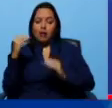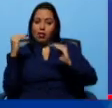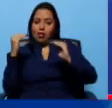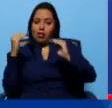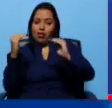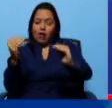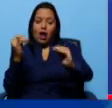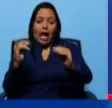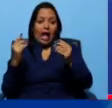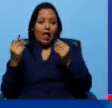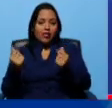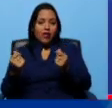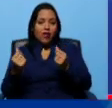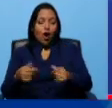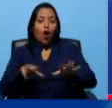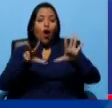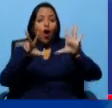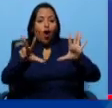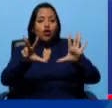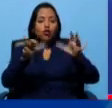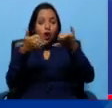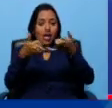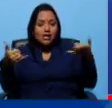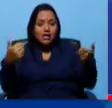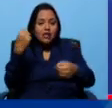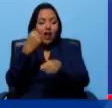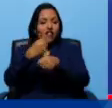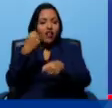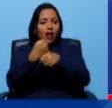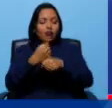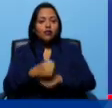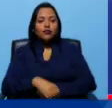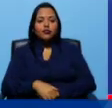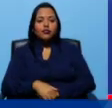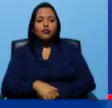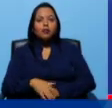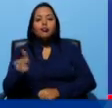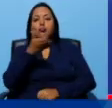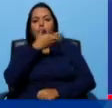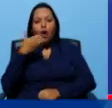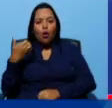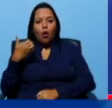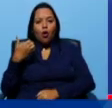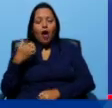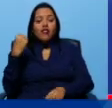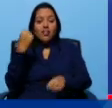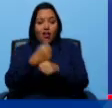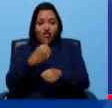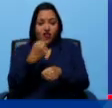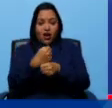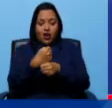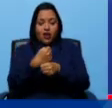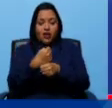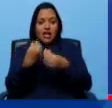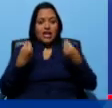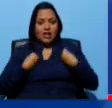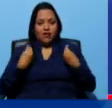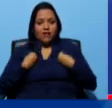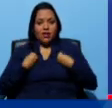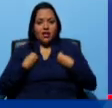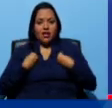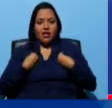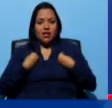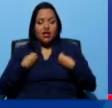hemos activado 8 frentes de acción para mejorar la calidad de trabajo y de vida